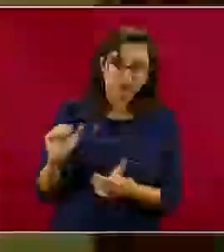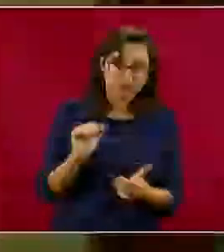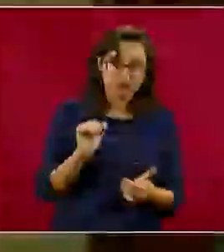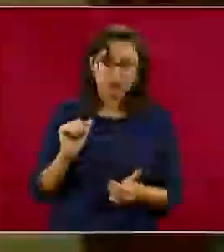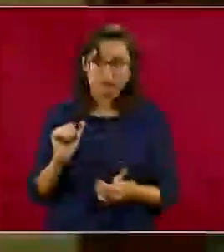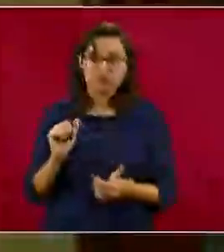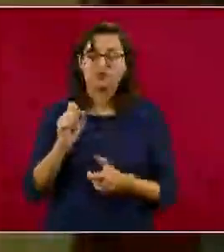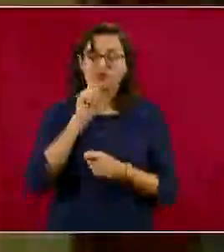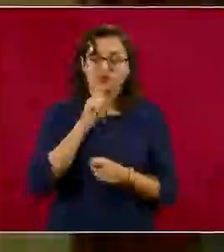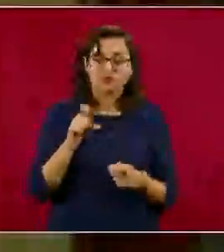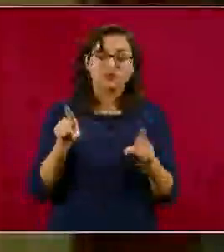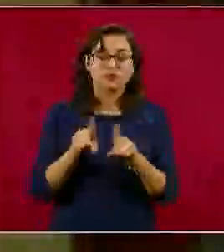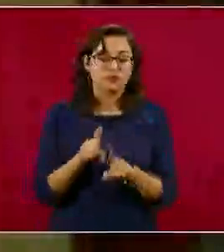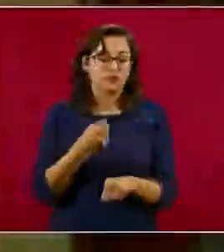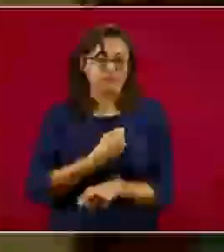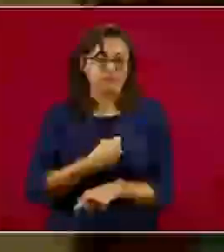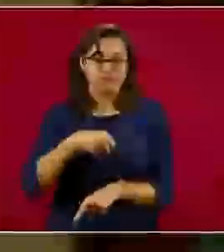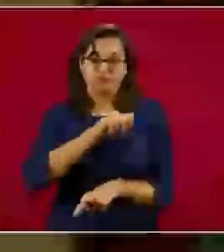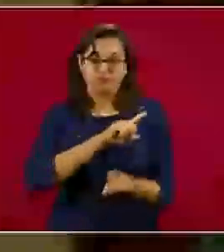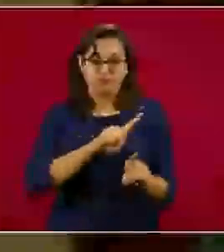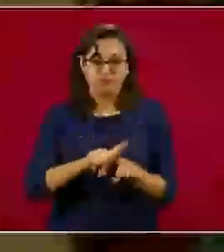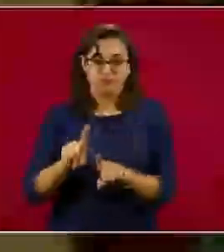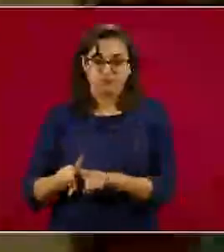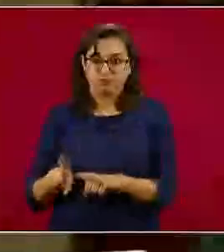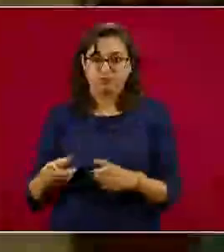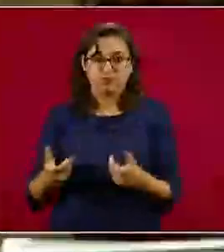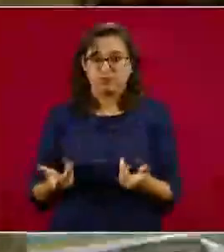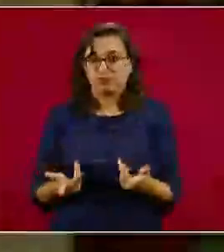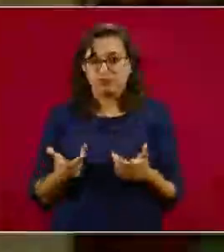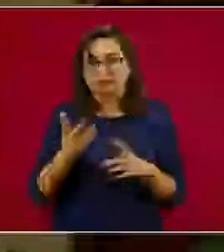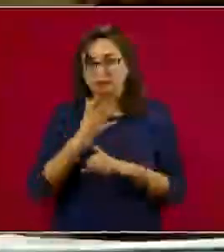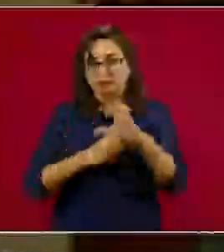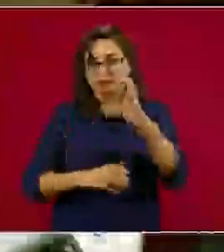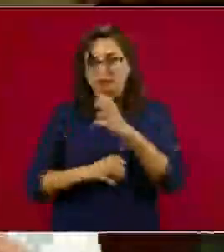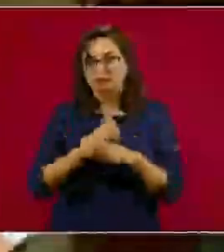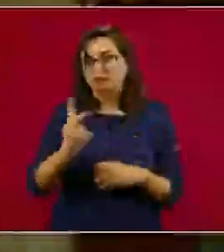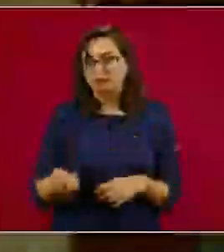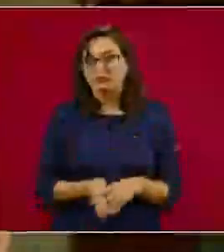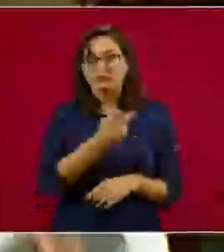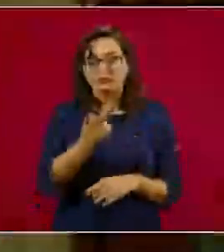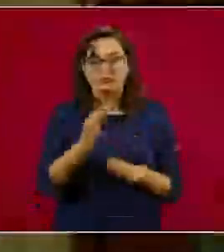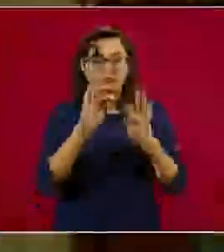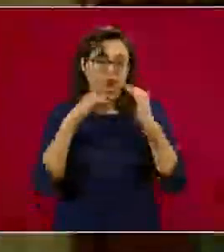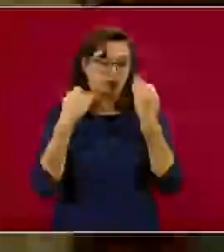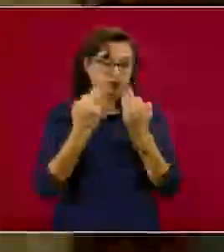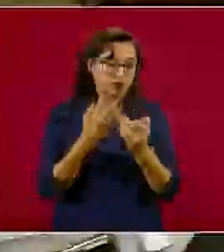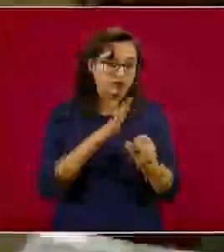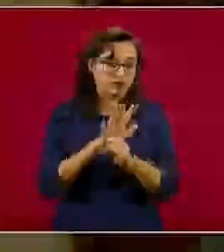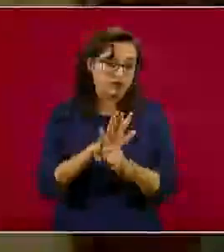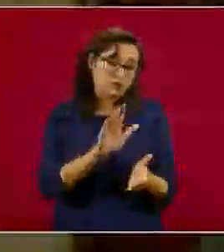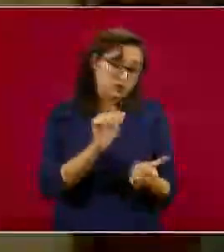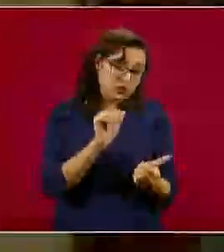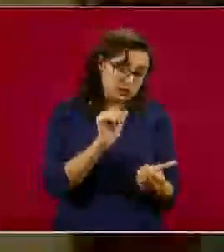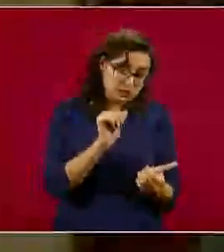también se habla de salud y demás. La pregunta sería, porque bueno, ¿cuál sería el modelo correcto? ¿La recaudación